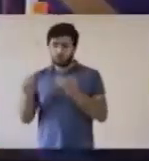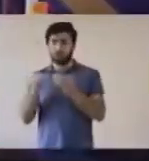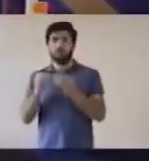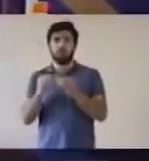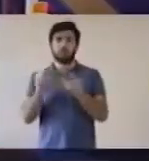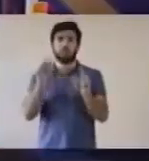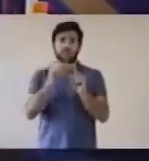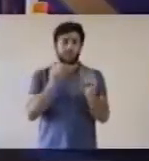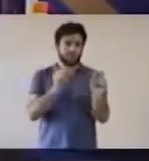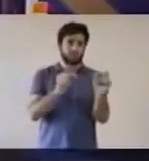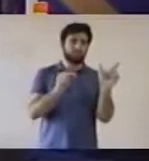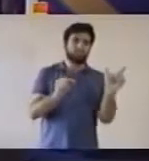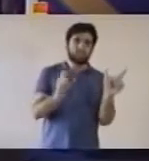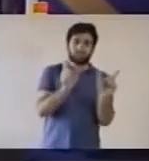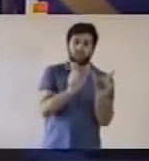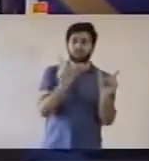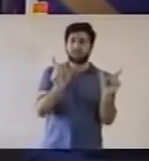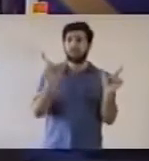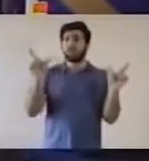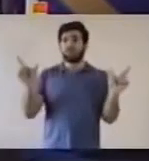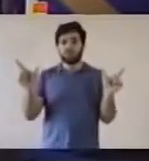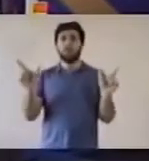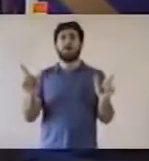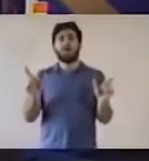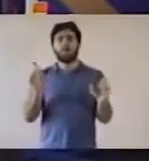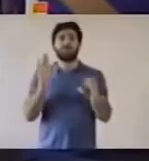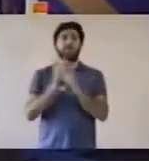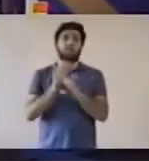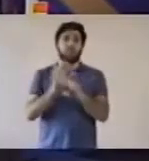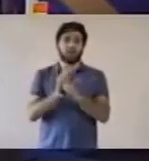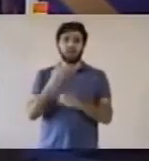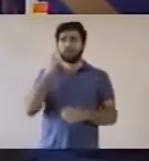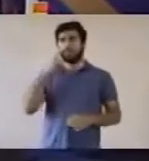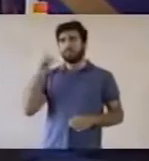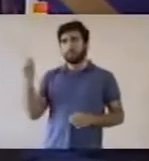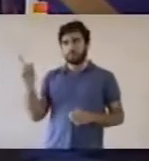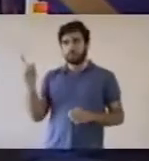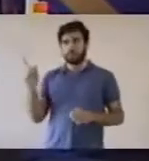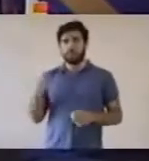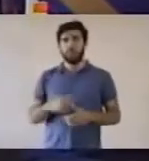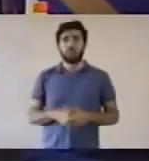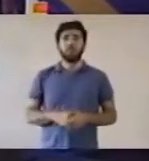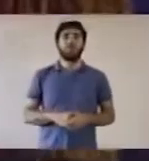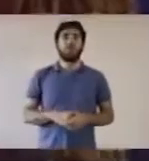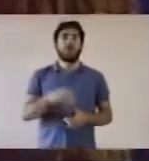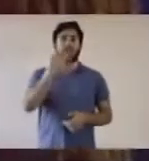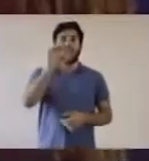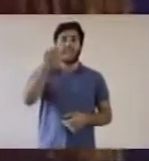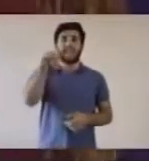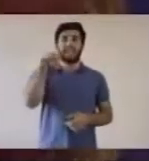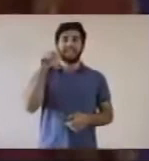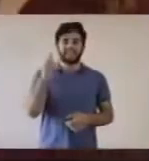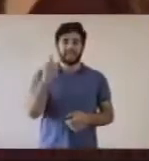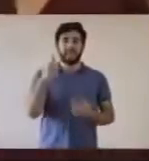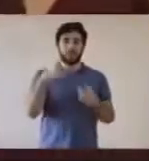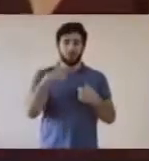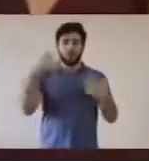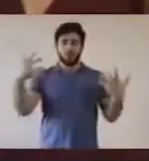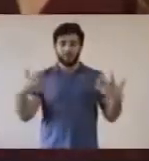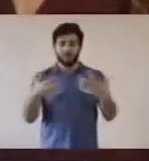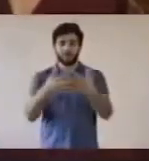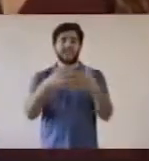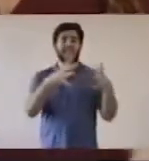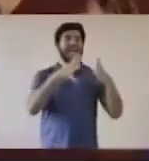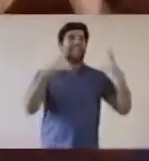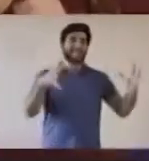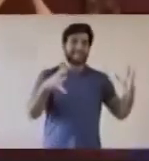partícula a grande y a bella, por ejemplo, la partícula esa, entonces diría grandeza y